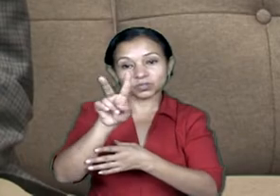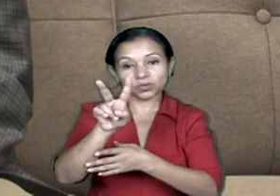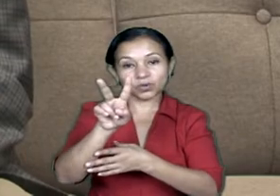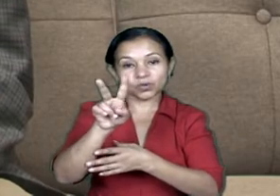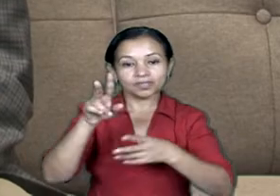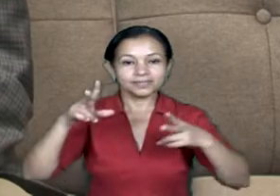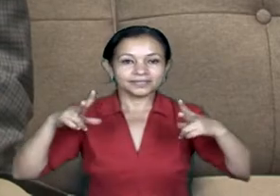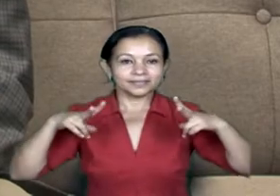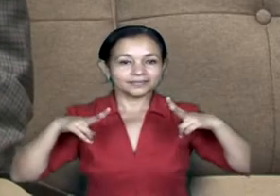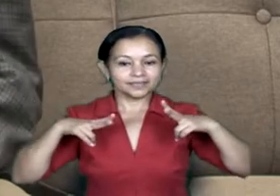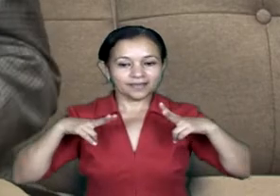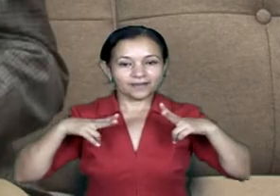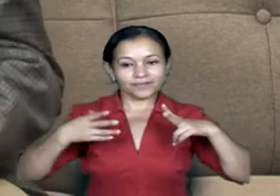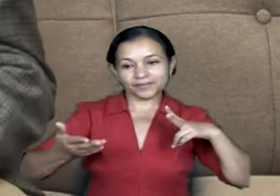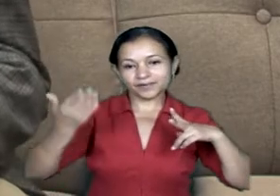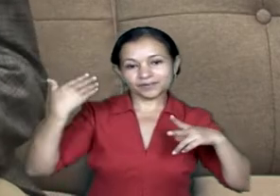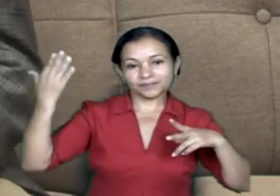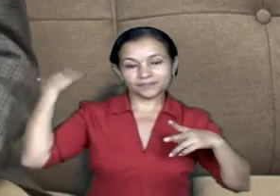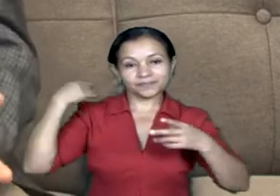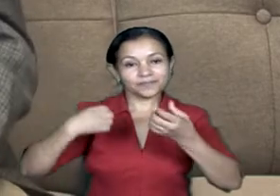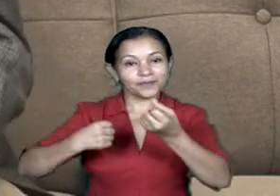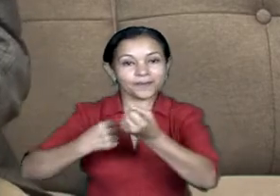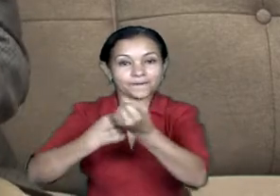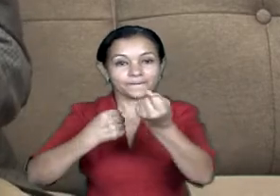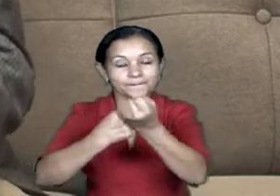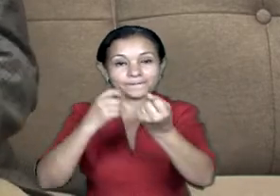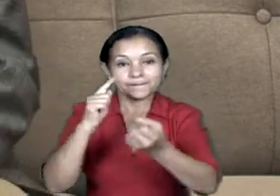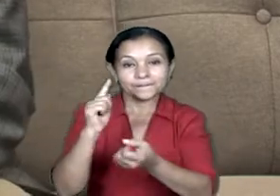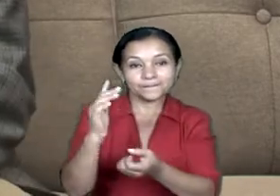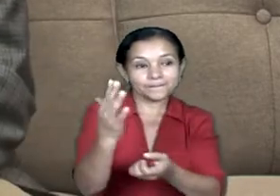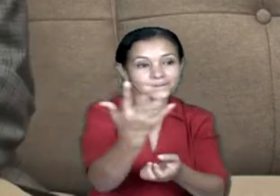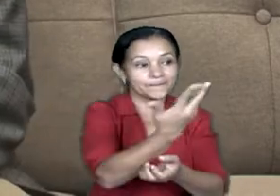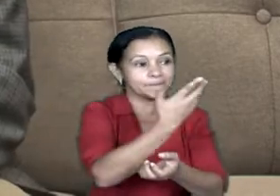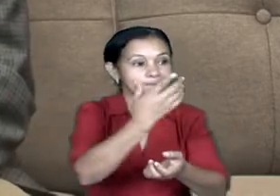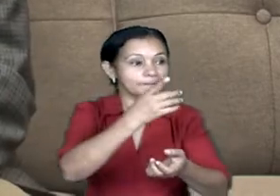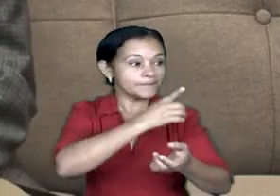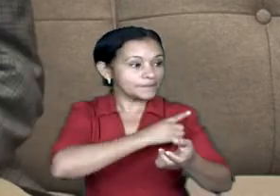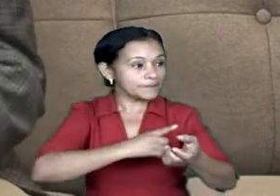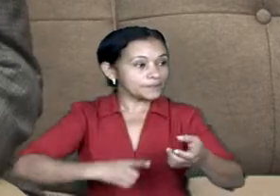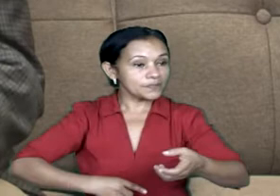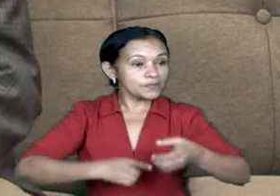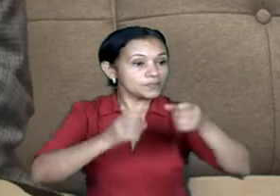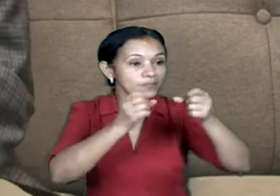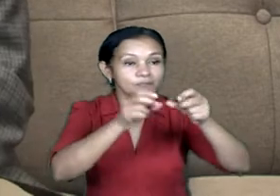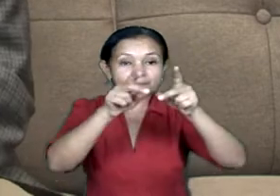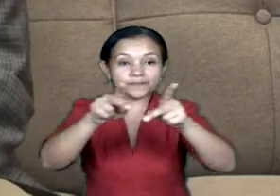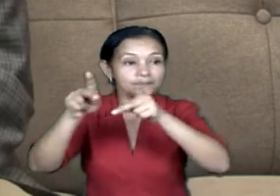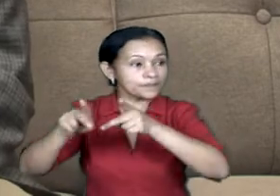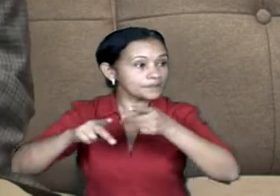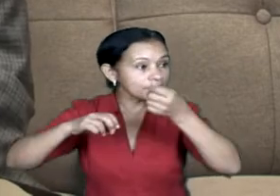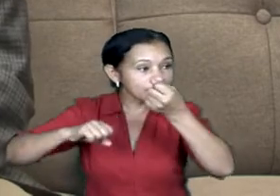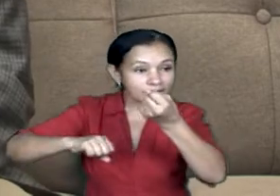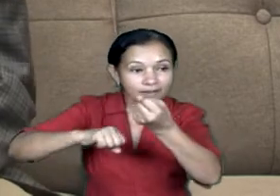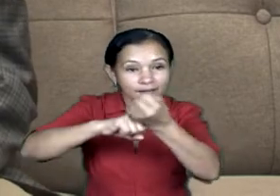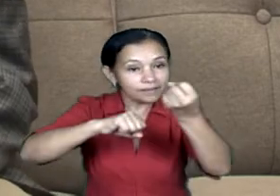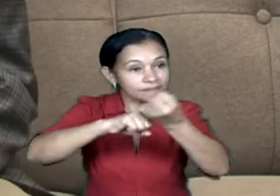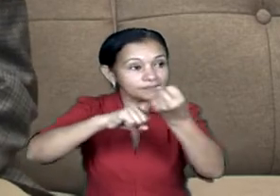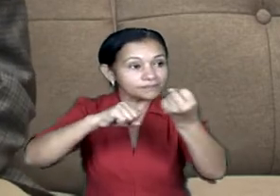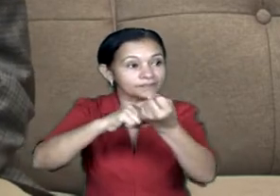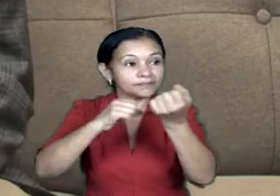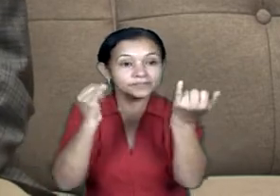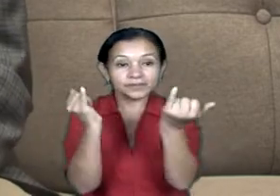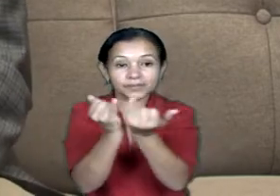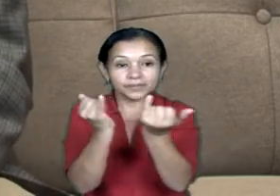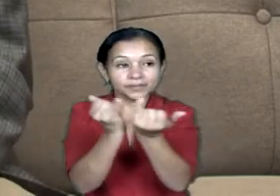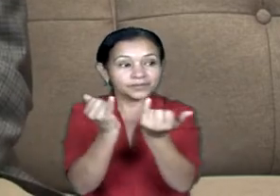año, con el apoyo de todos los diputados y diputadas, aprobaron un proyecto de